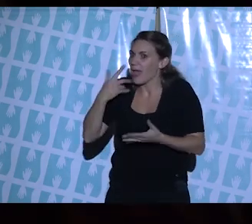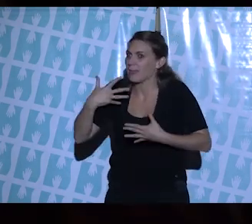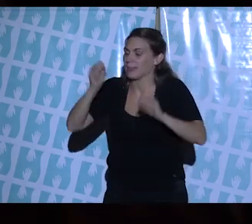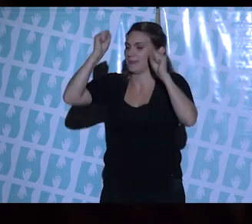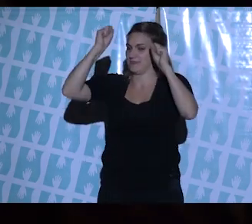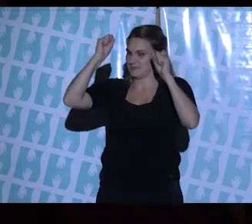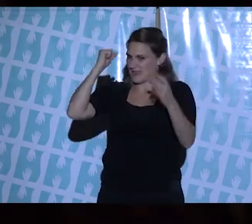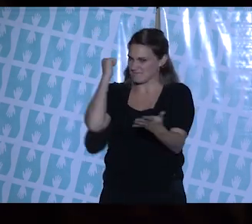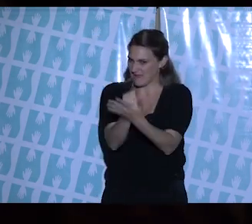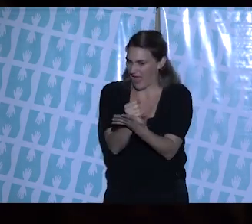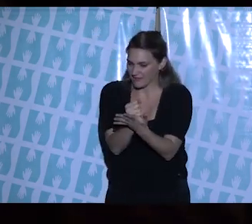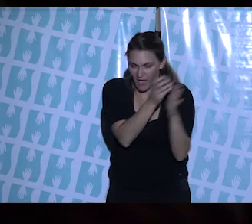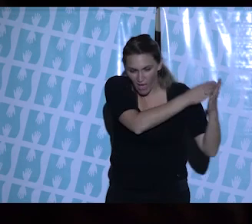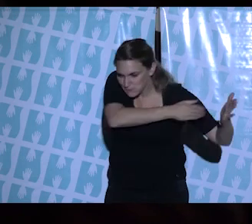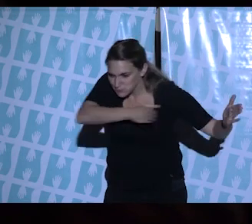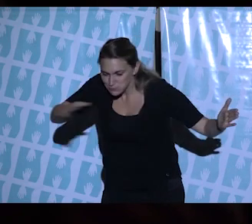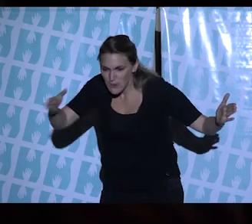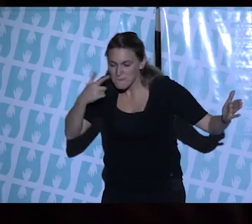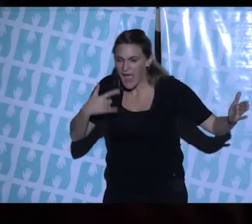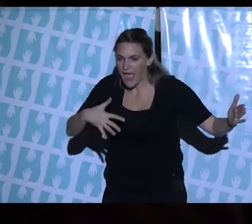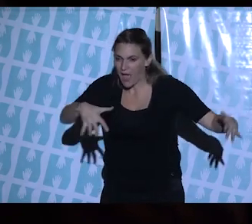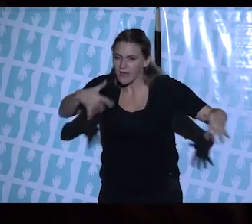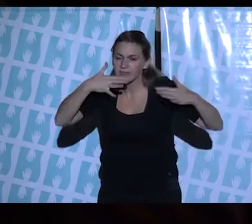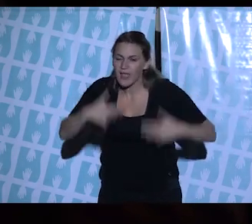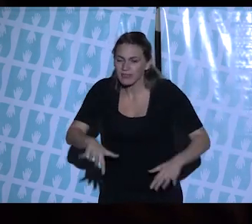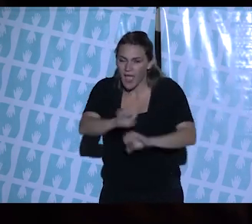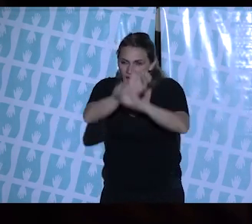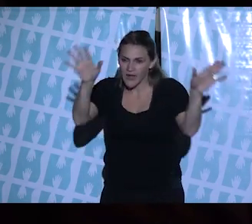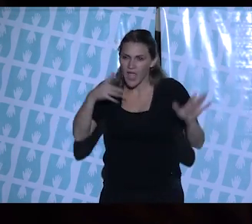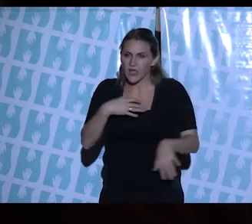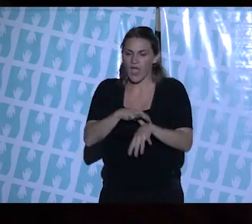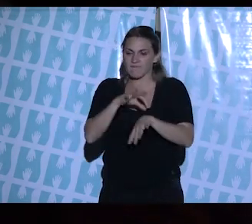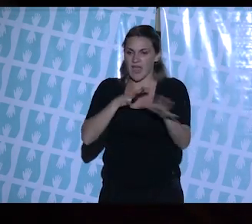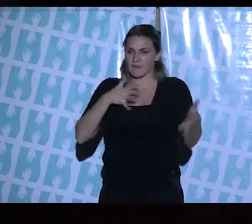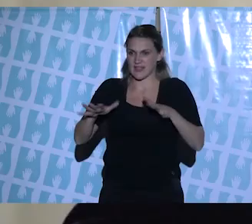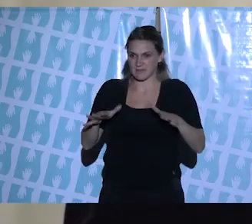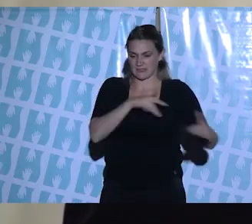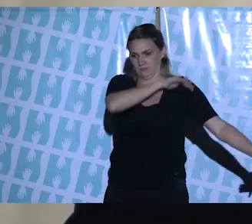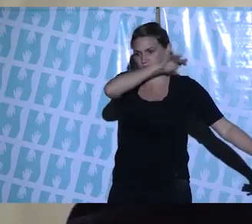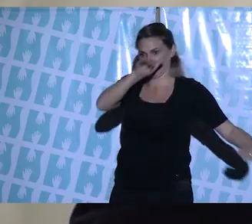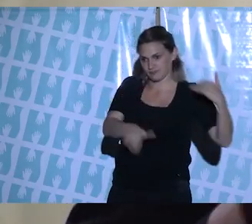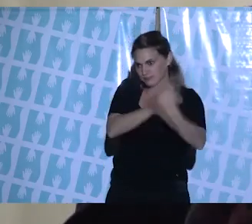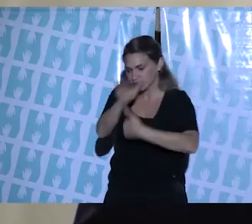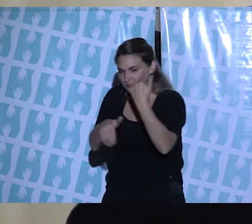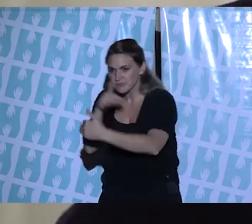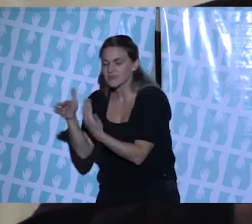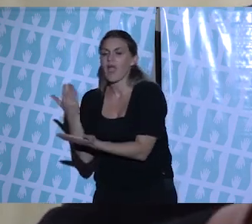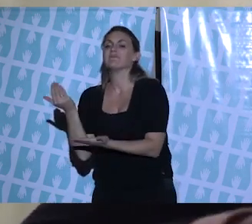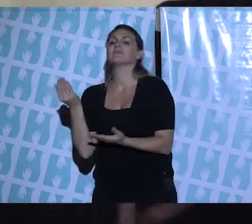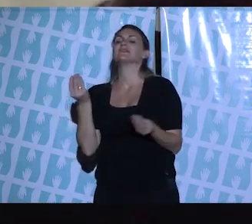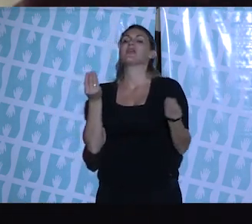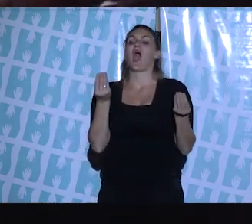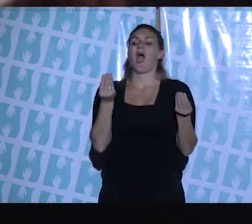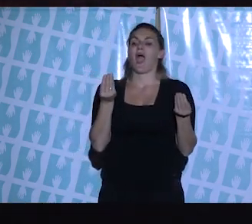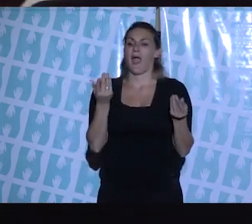para entender la patología de la enfermedad de Parkinson, que avanza y progresa y que va